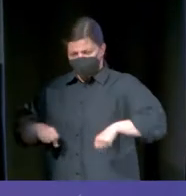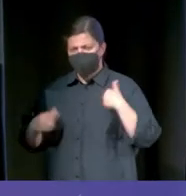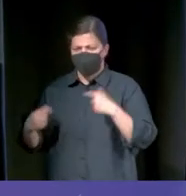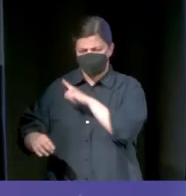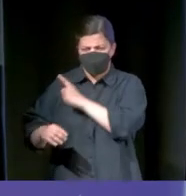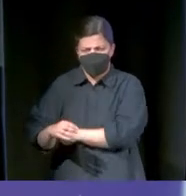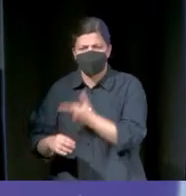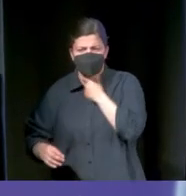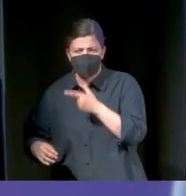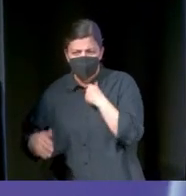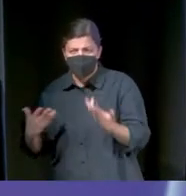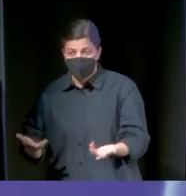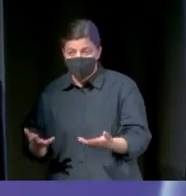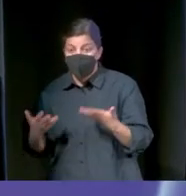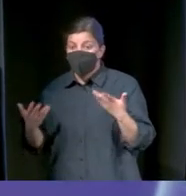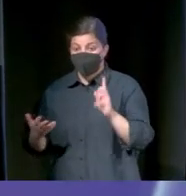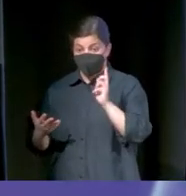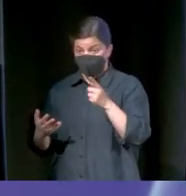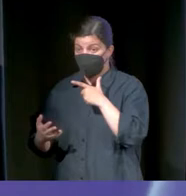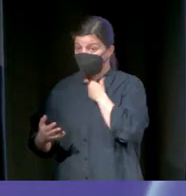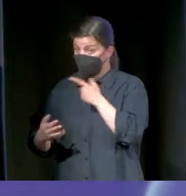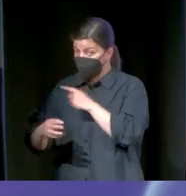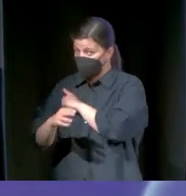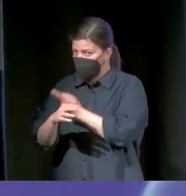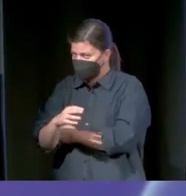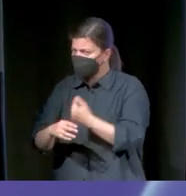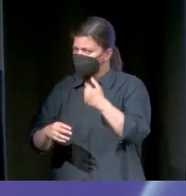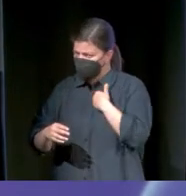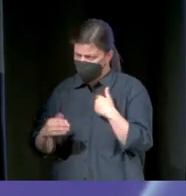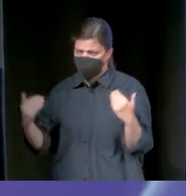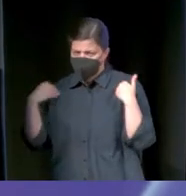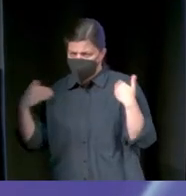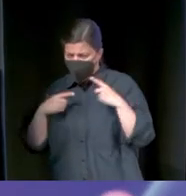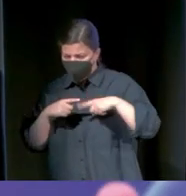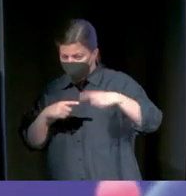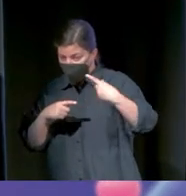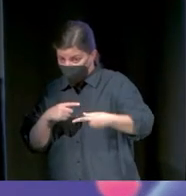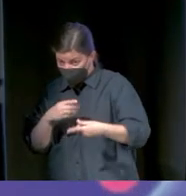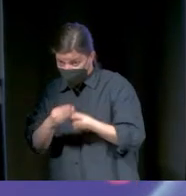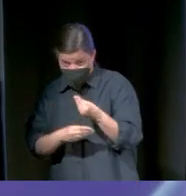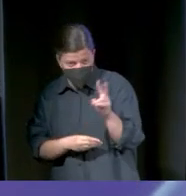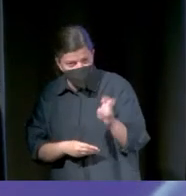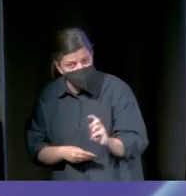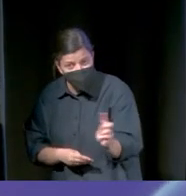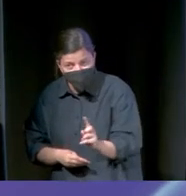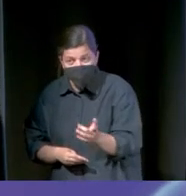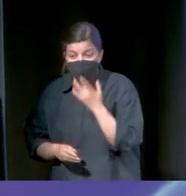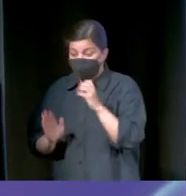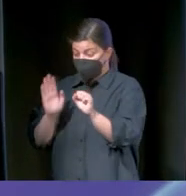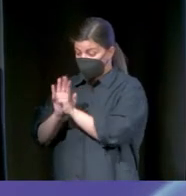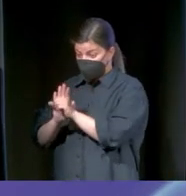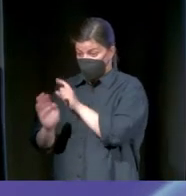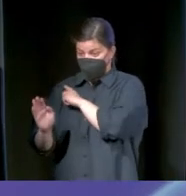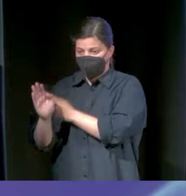entonces claro no basta con que a ti te gusta el deporte y con que yo haga ejercicios todos los días pues sí si una marca de